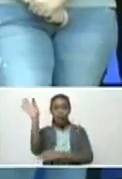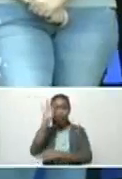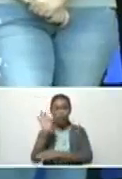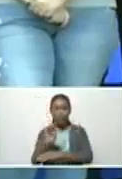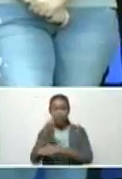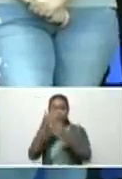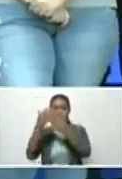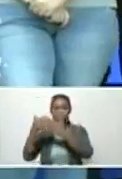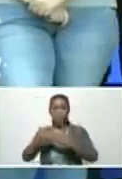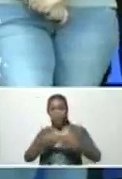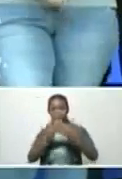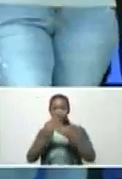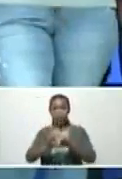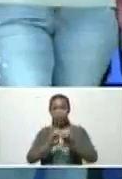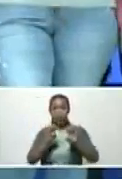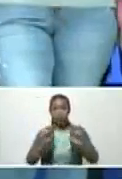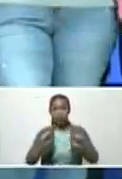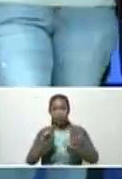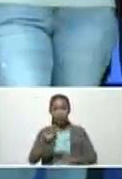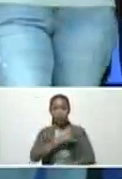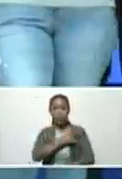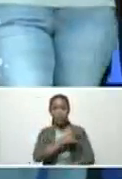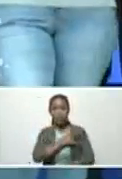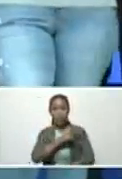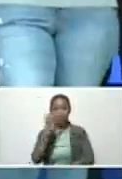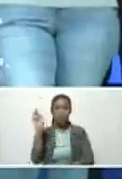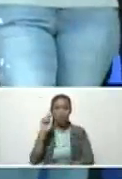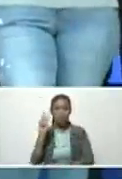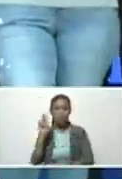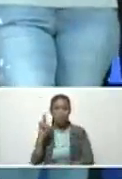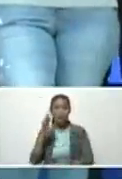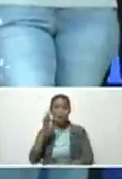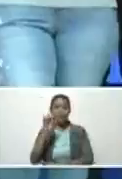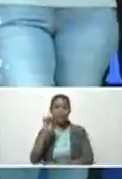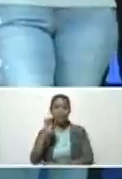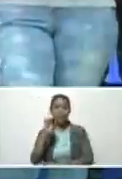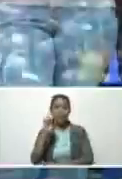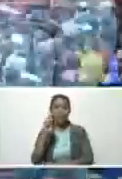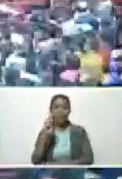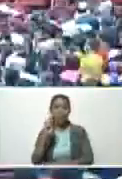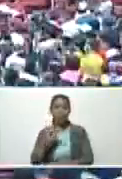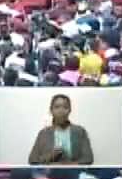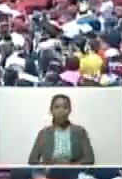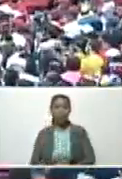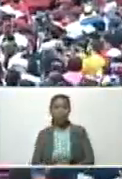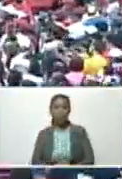de Estudiantes de Educación Universitaria de Venezuela, la FEU.